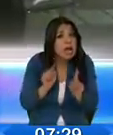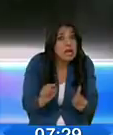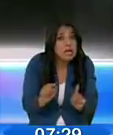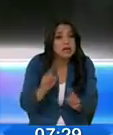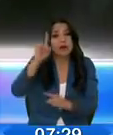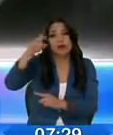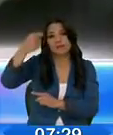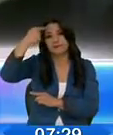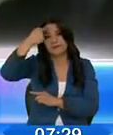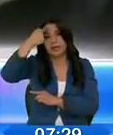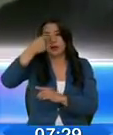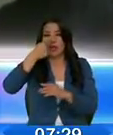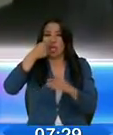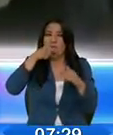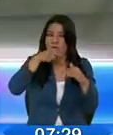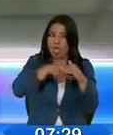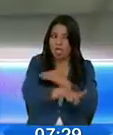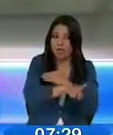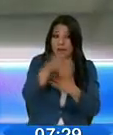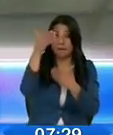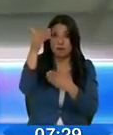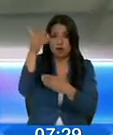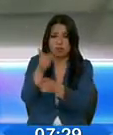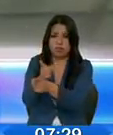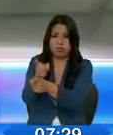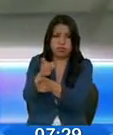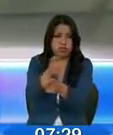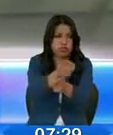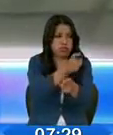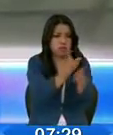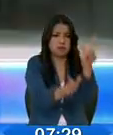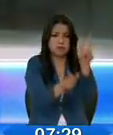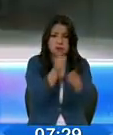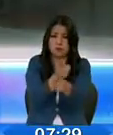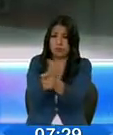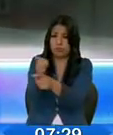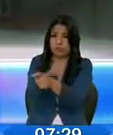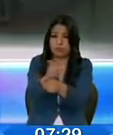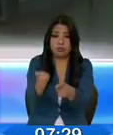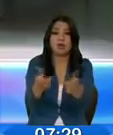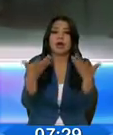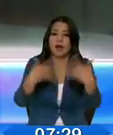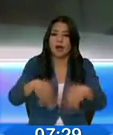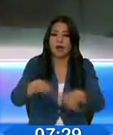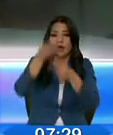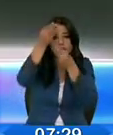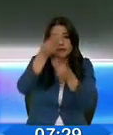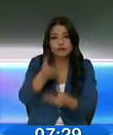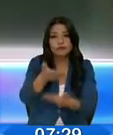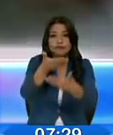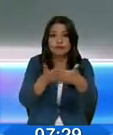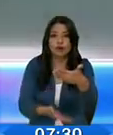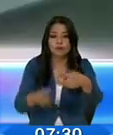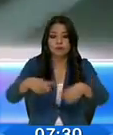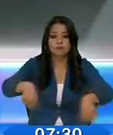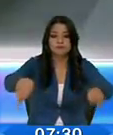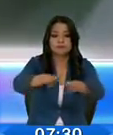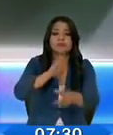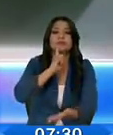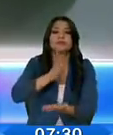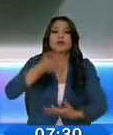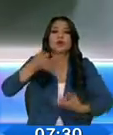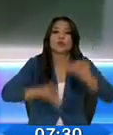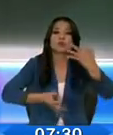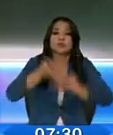el régimen anterior persiguió políticamente a un sinnúmero de personas, y así lo concluiría el informe ejecutado por la Mesa de la Verdad y